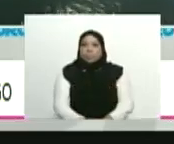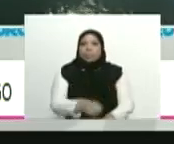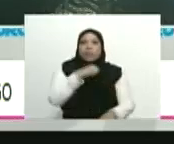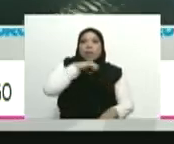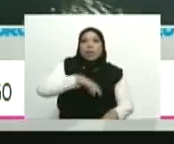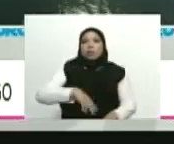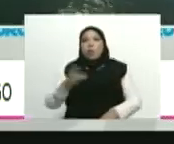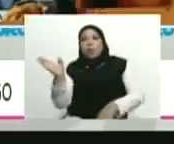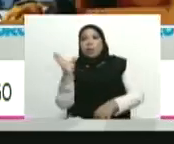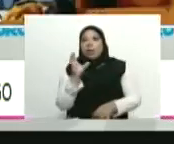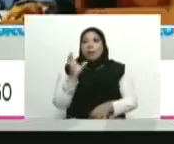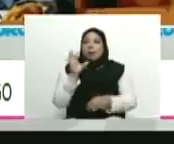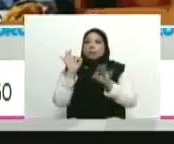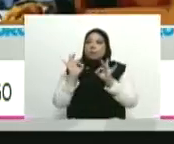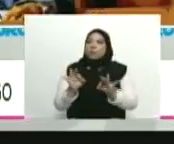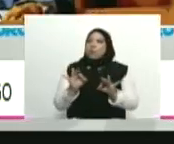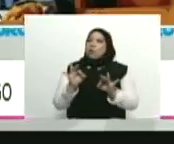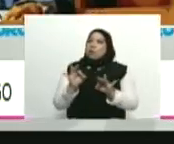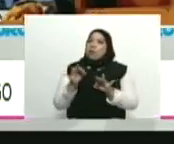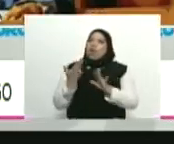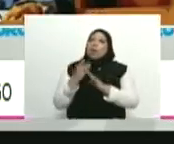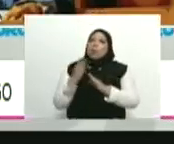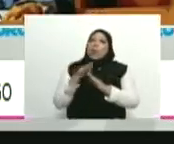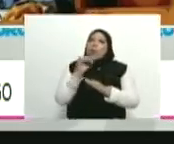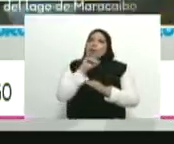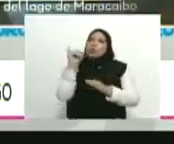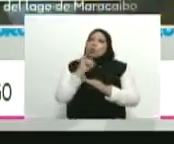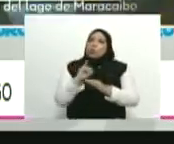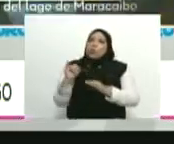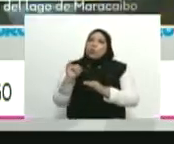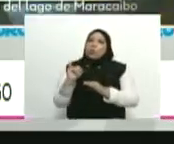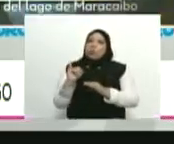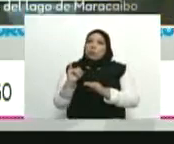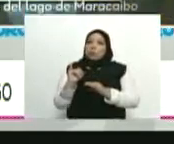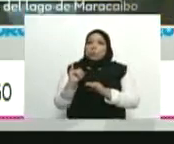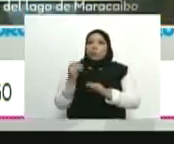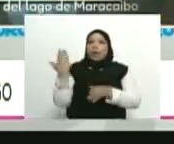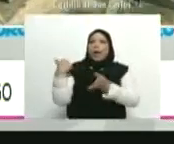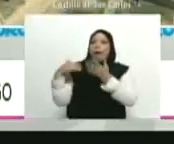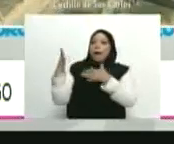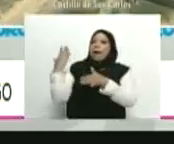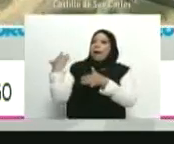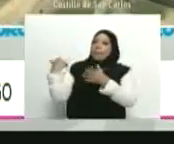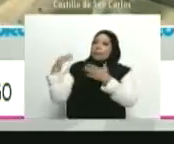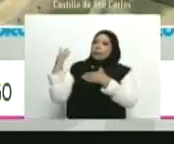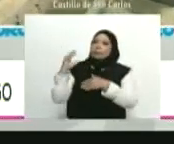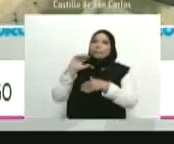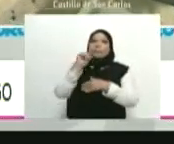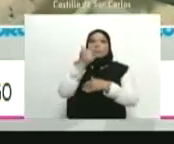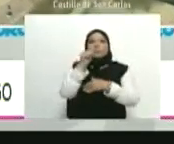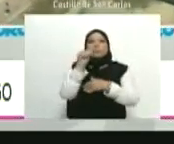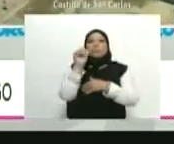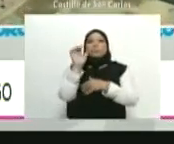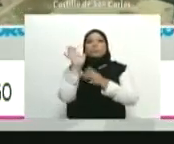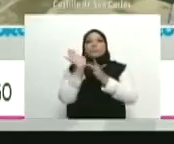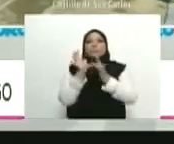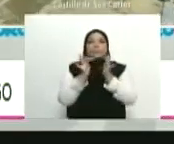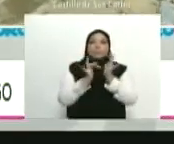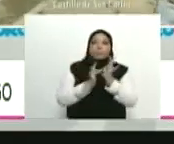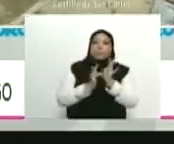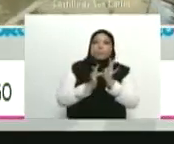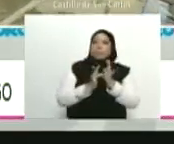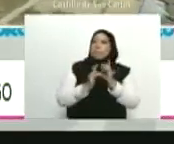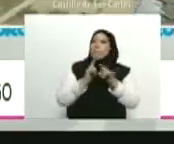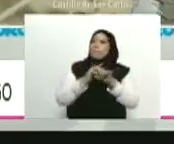historiografía caraqueña esencialmente ha desvalorizado al Zulia por lo que la élite del cabildo hizo el 19 de abril de 1810. Pero